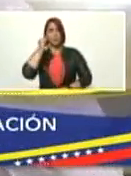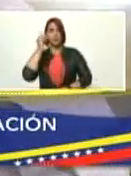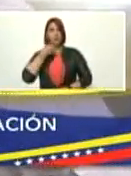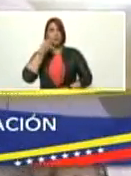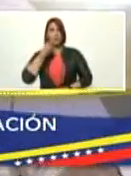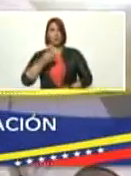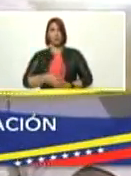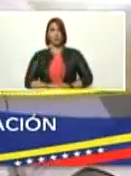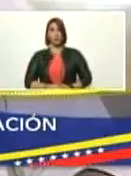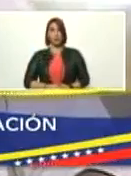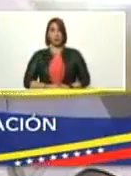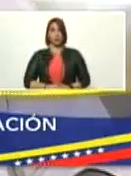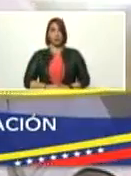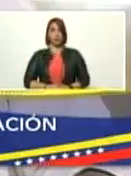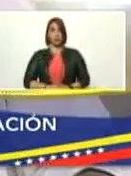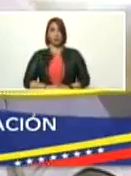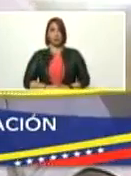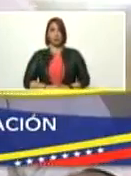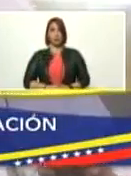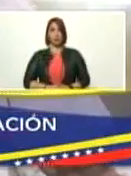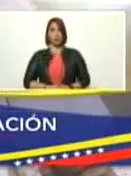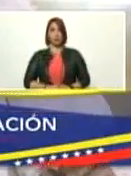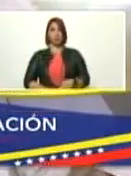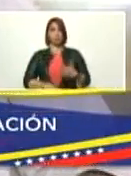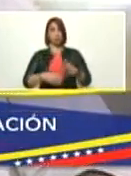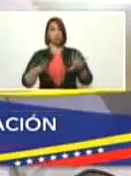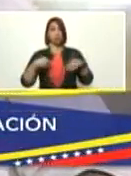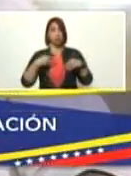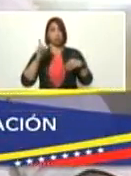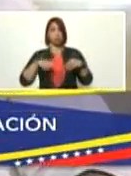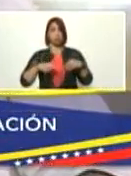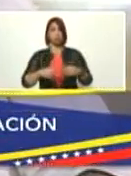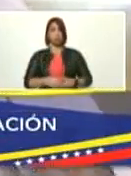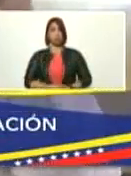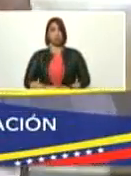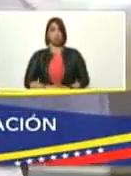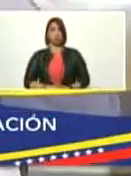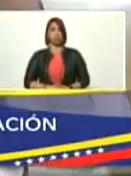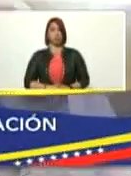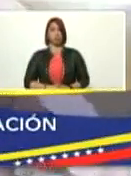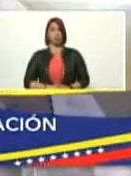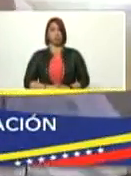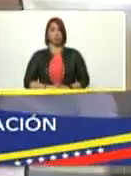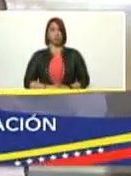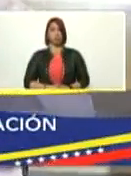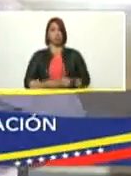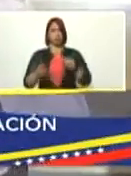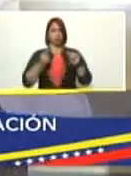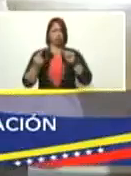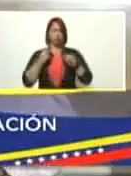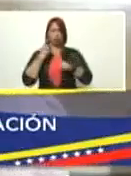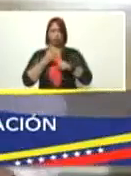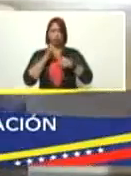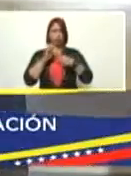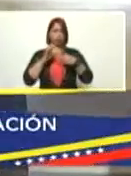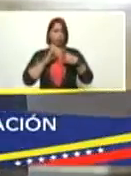jóvenes. Y vayamos asumiendo también, darle el debate en elementos